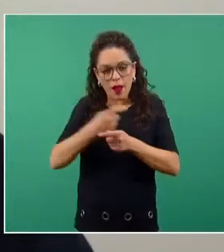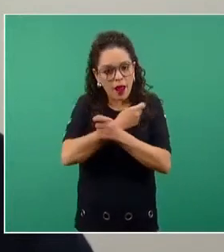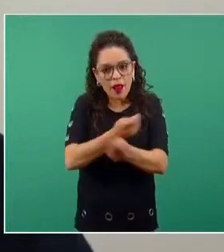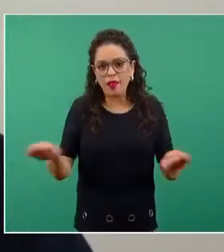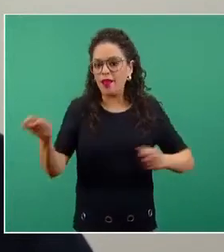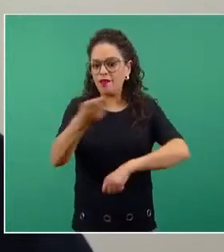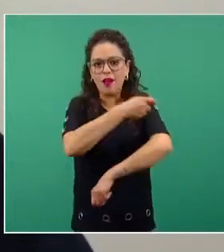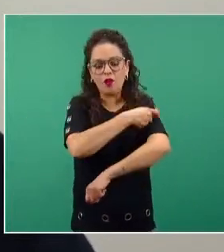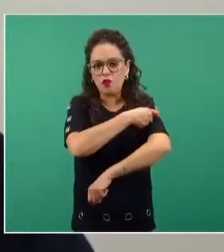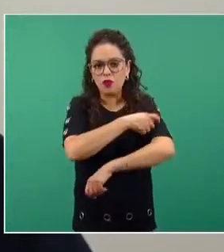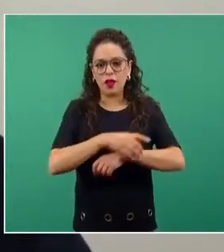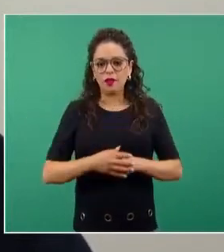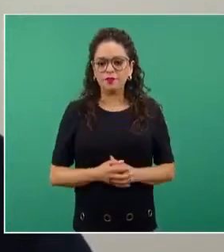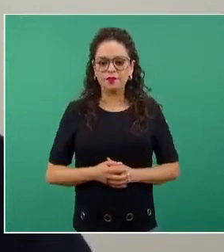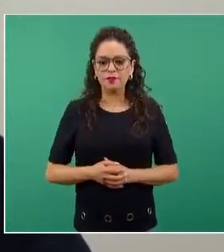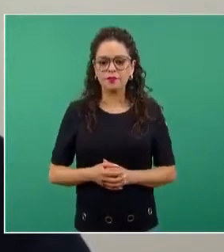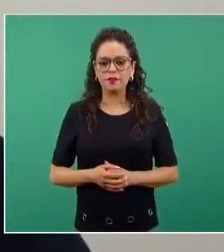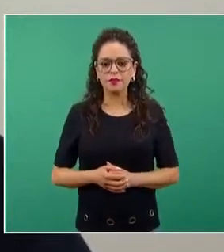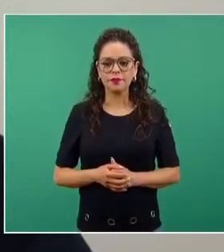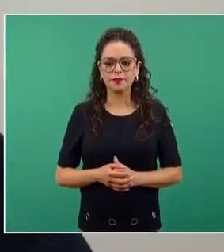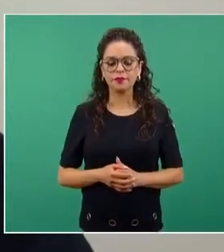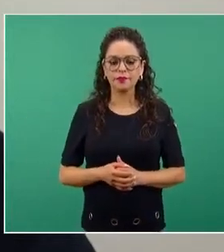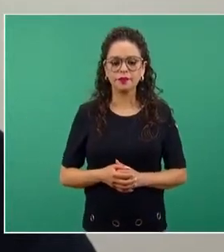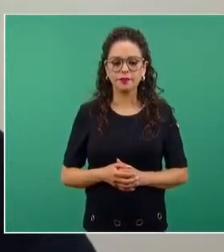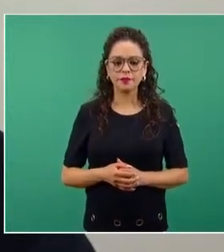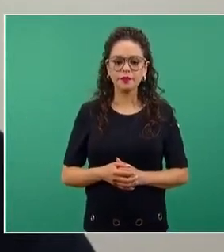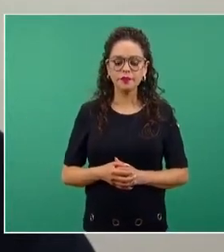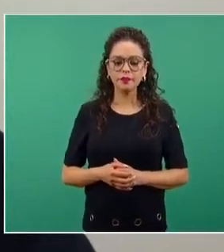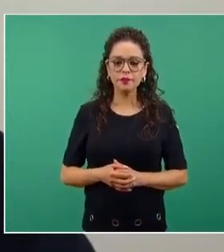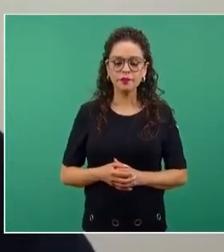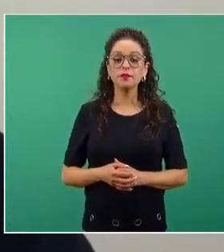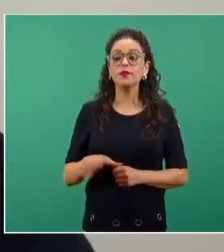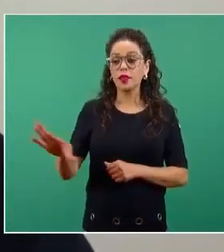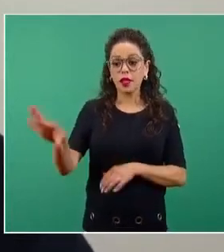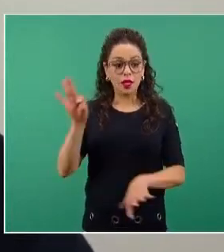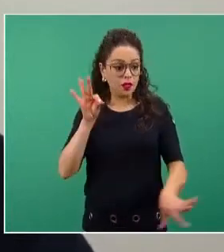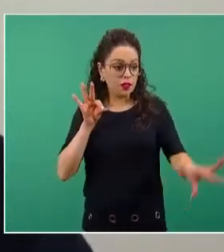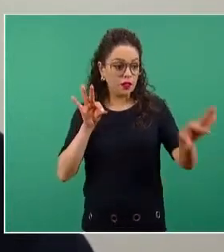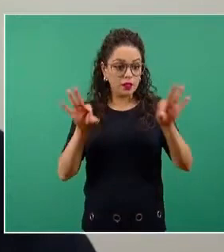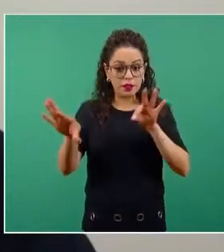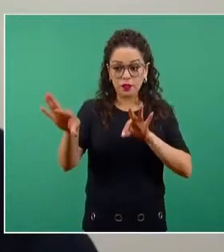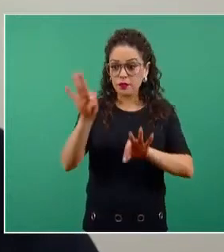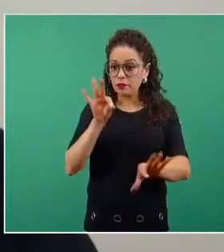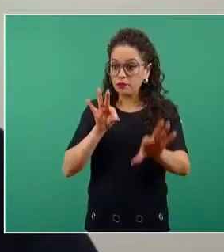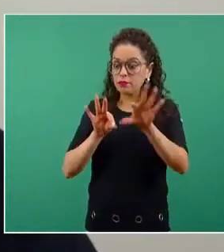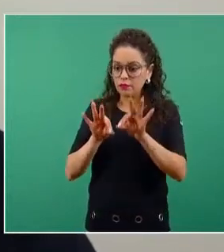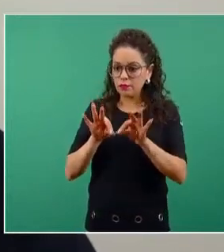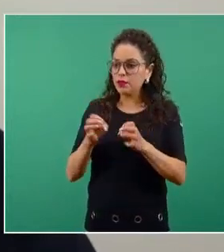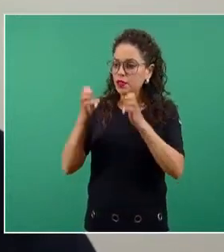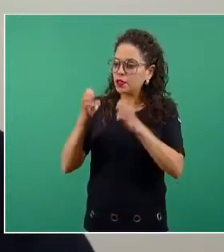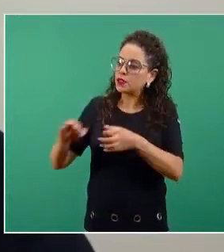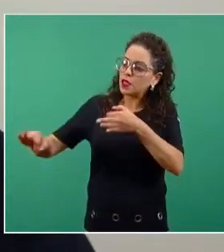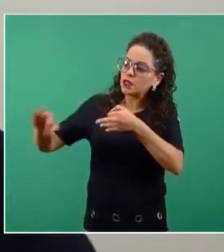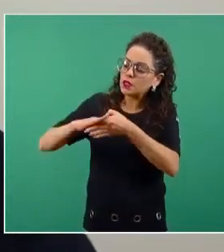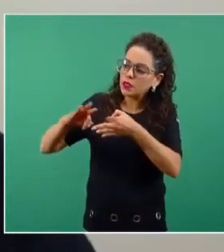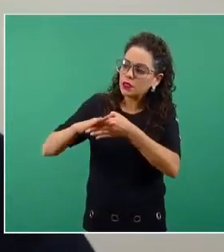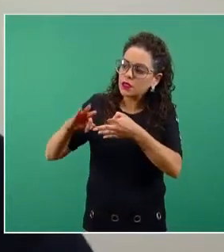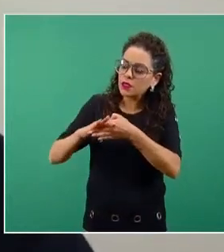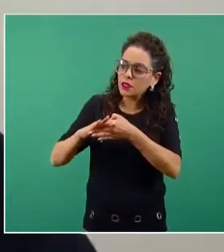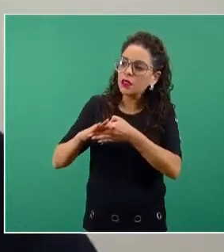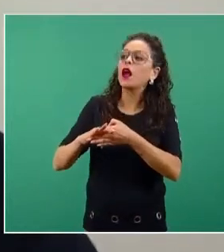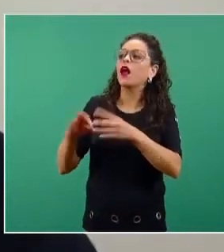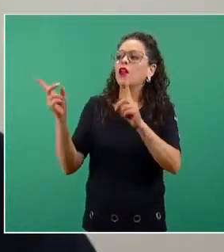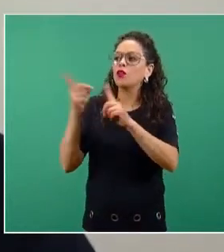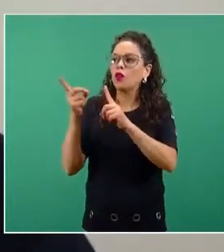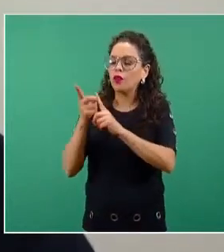de las razones también de los puntos de vacunación es que se elijan aquellos que queden cerca de